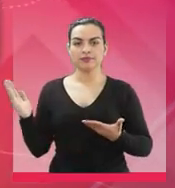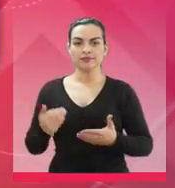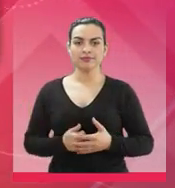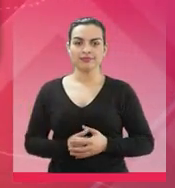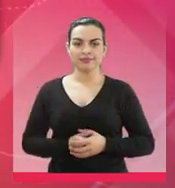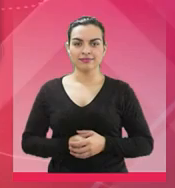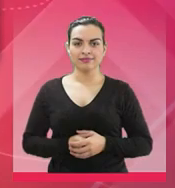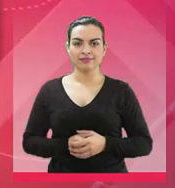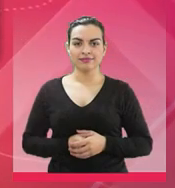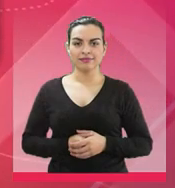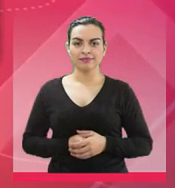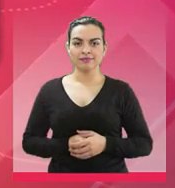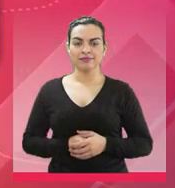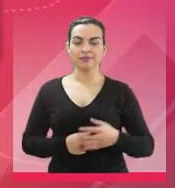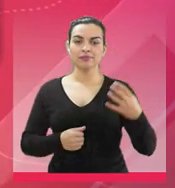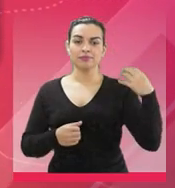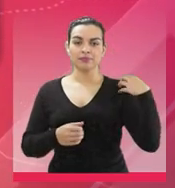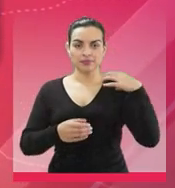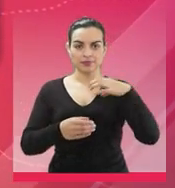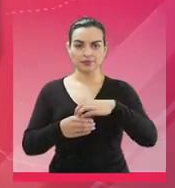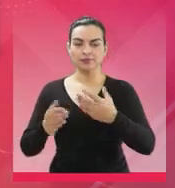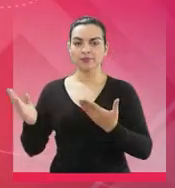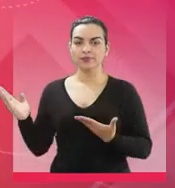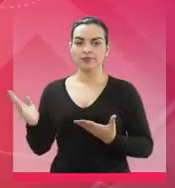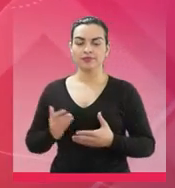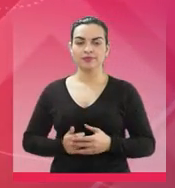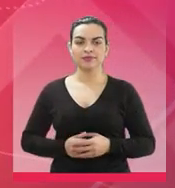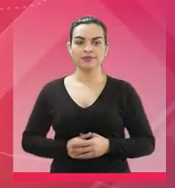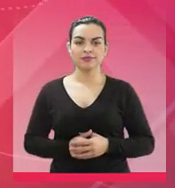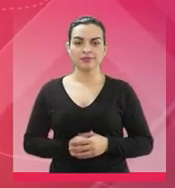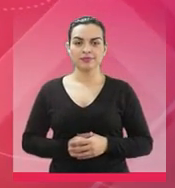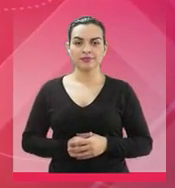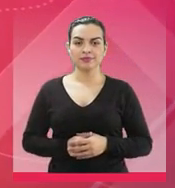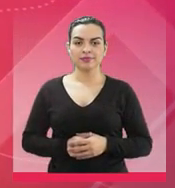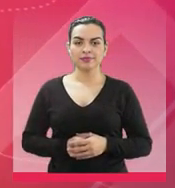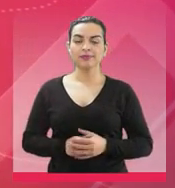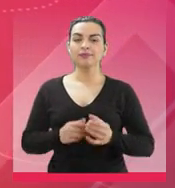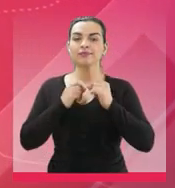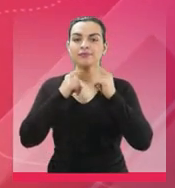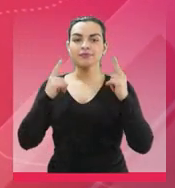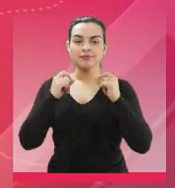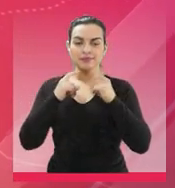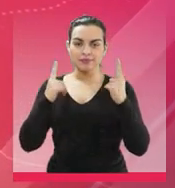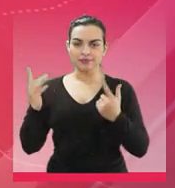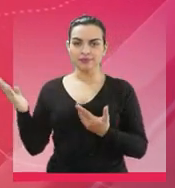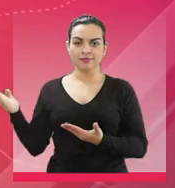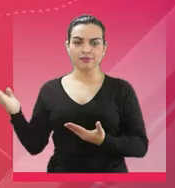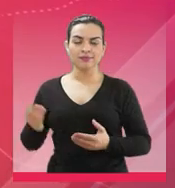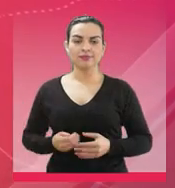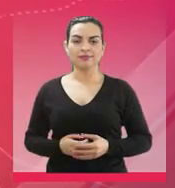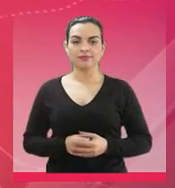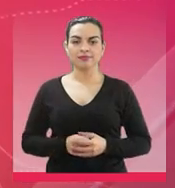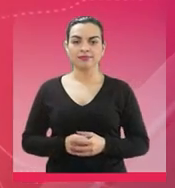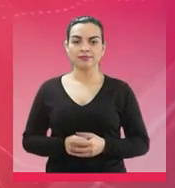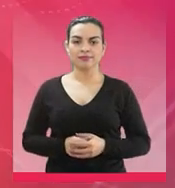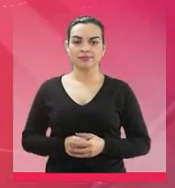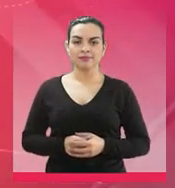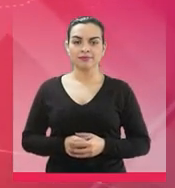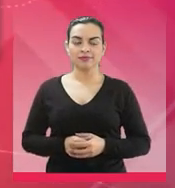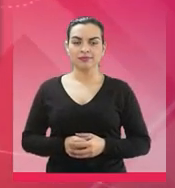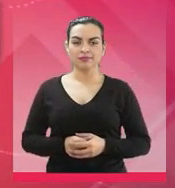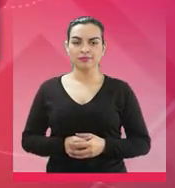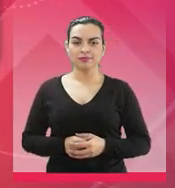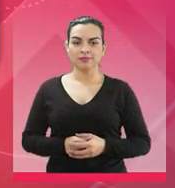en Ciudad Bolívar en el barrio Estrella del Sur, en Engativá en los barrios Boyacá, Los Álamos y Santa Elenita,